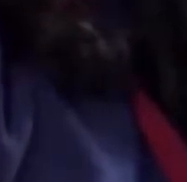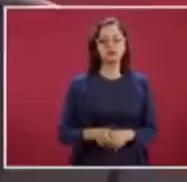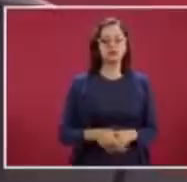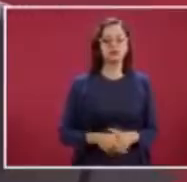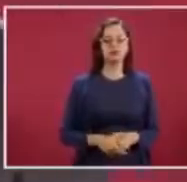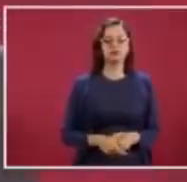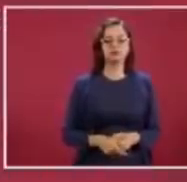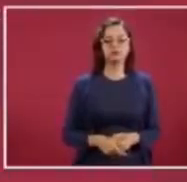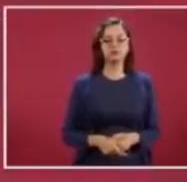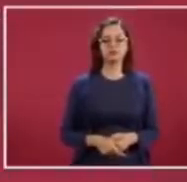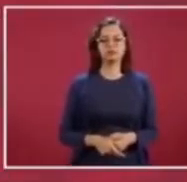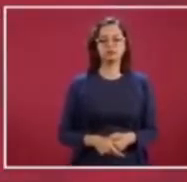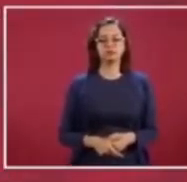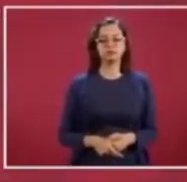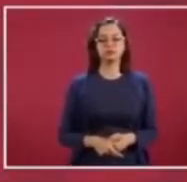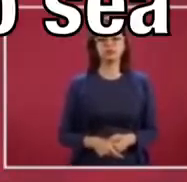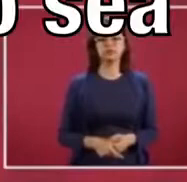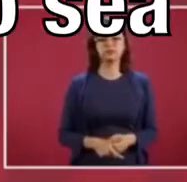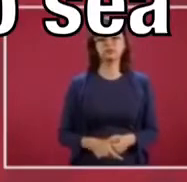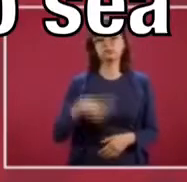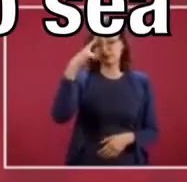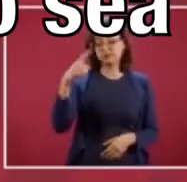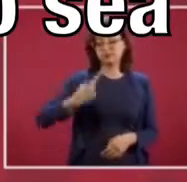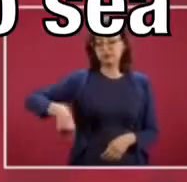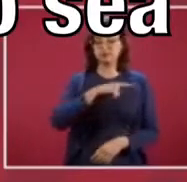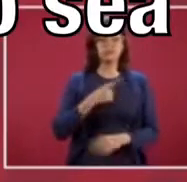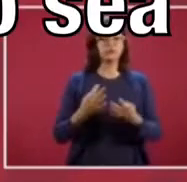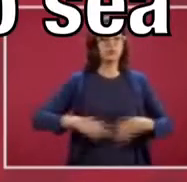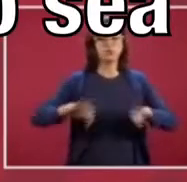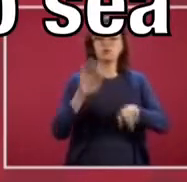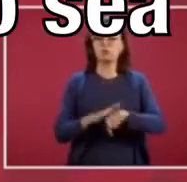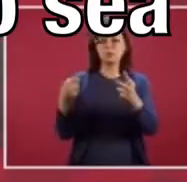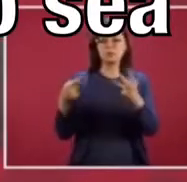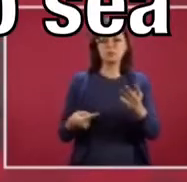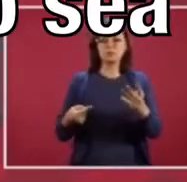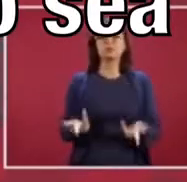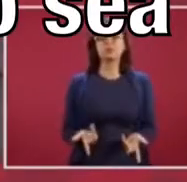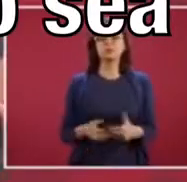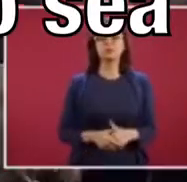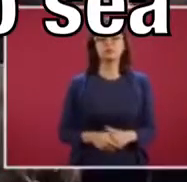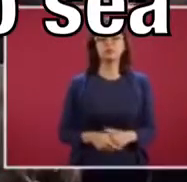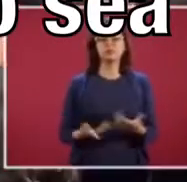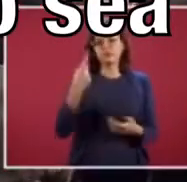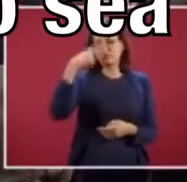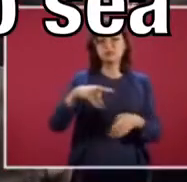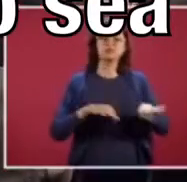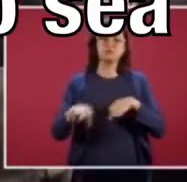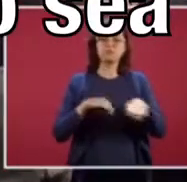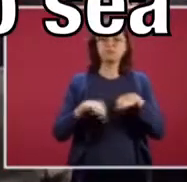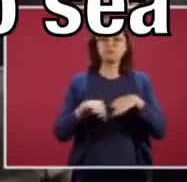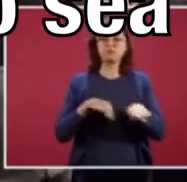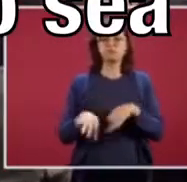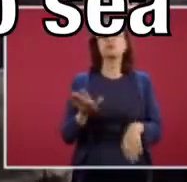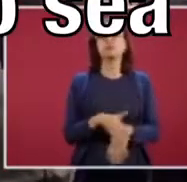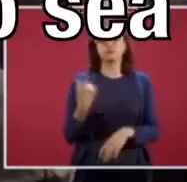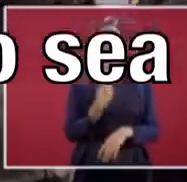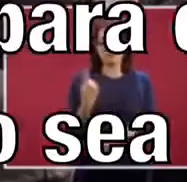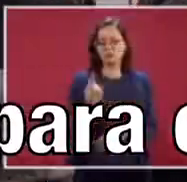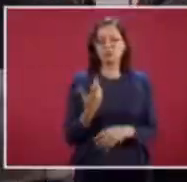quiera no se puede. Para nosotros lo más importante es la honestidad, el que trabajen, porque